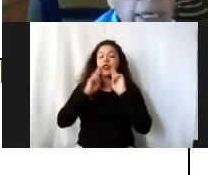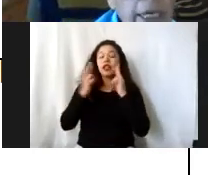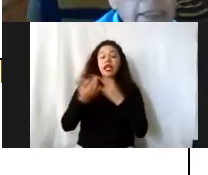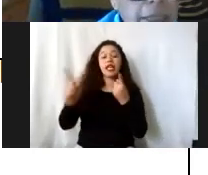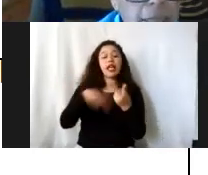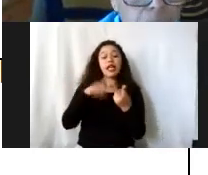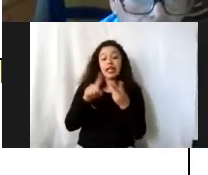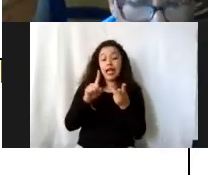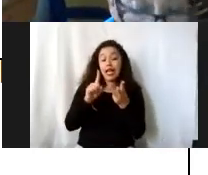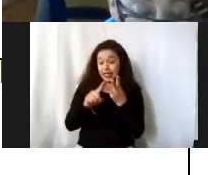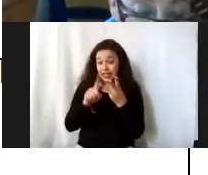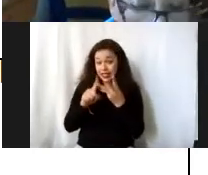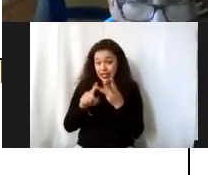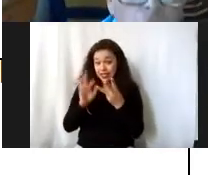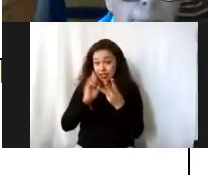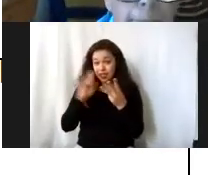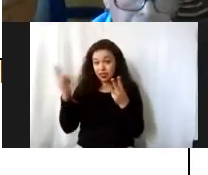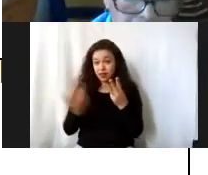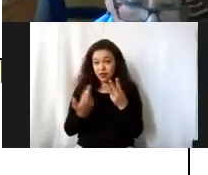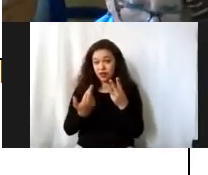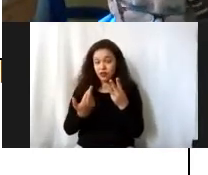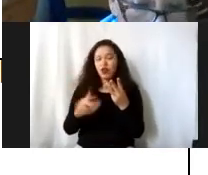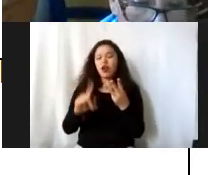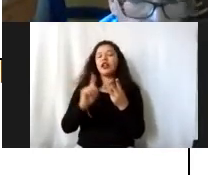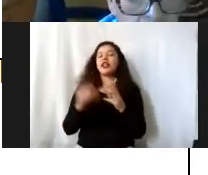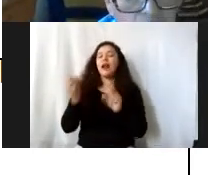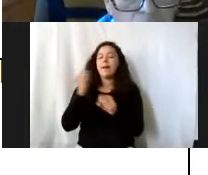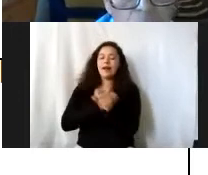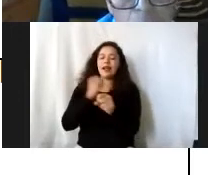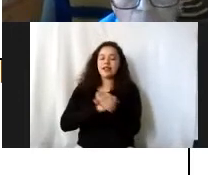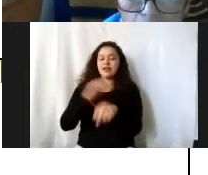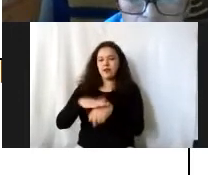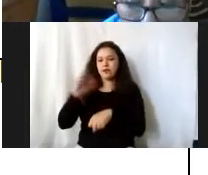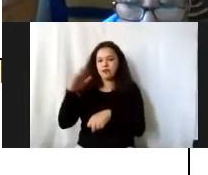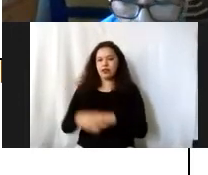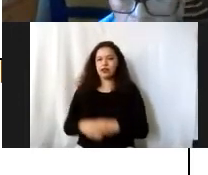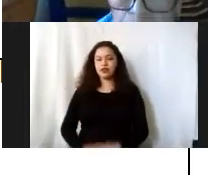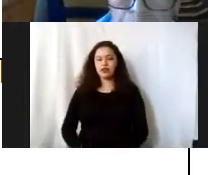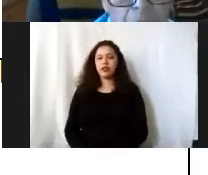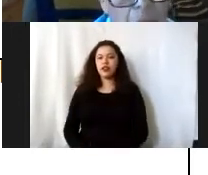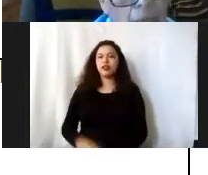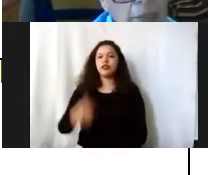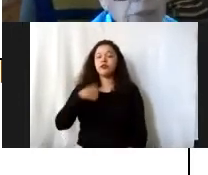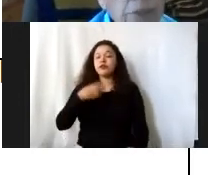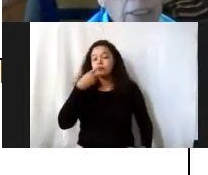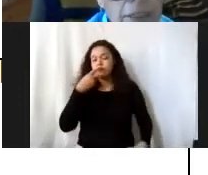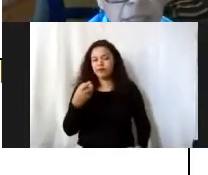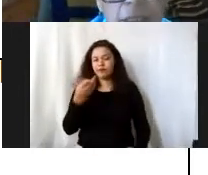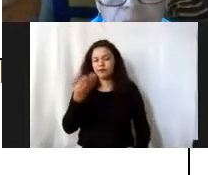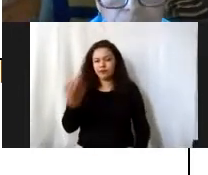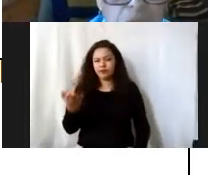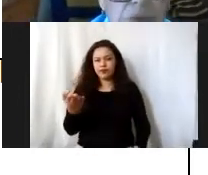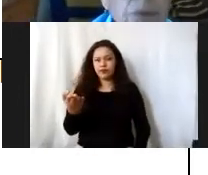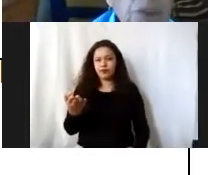sesión entraríamos a ese aspecto más práctico. Yo les pediría que si ustedes